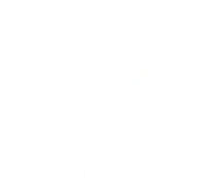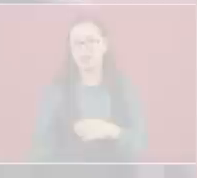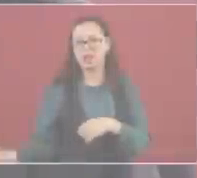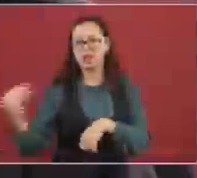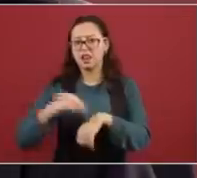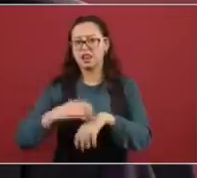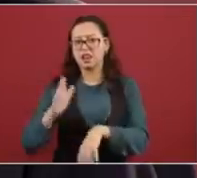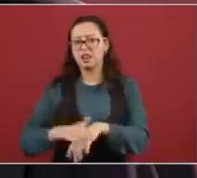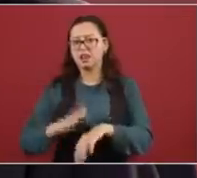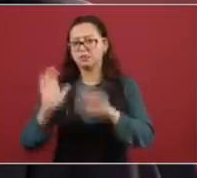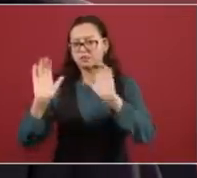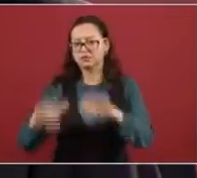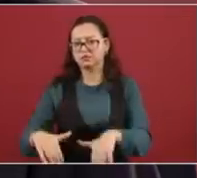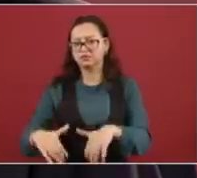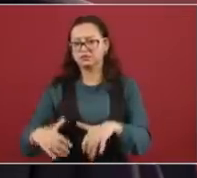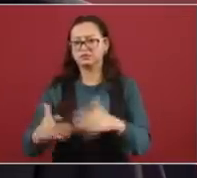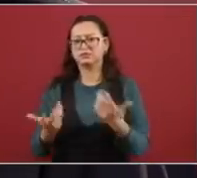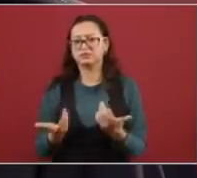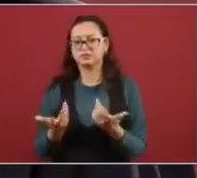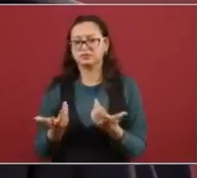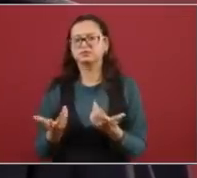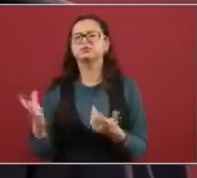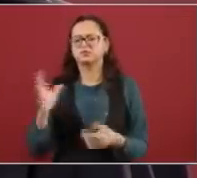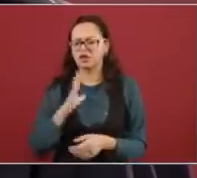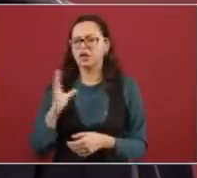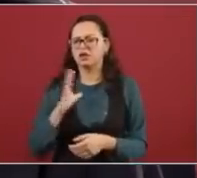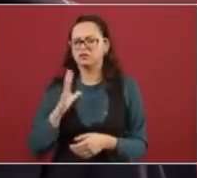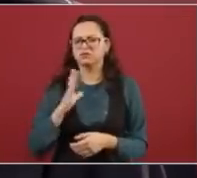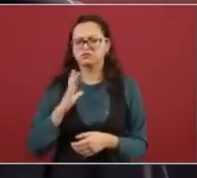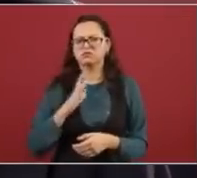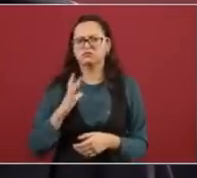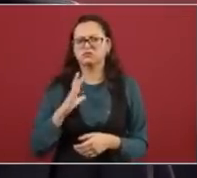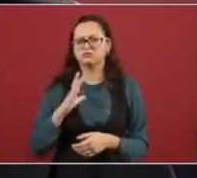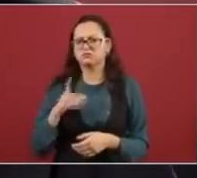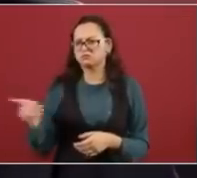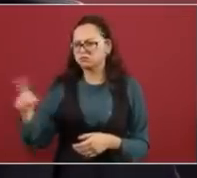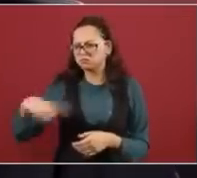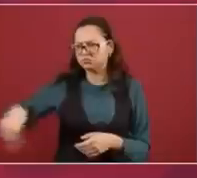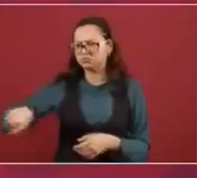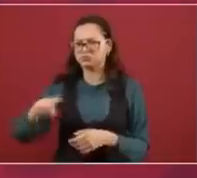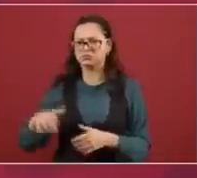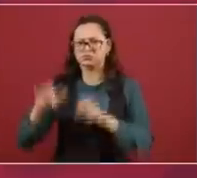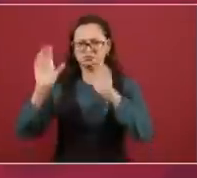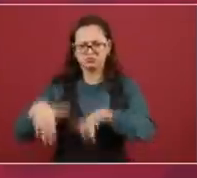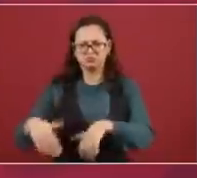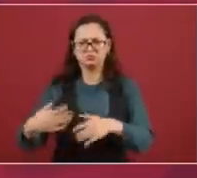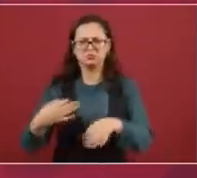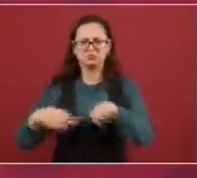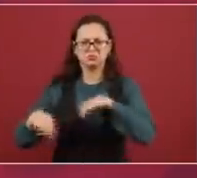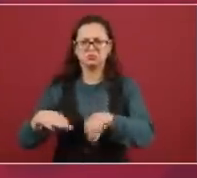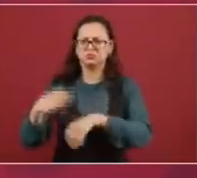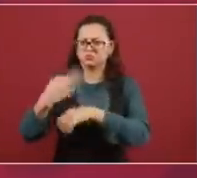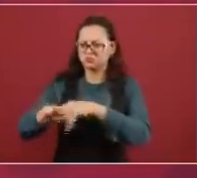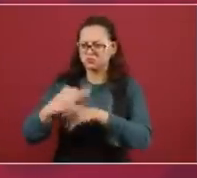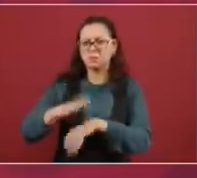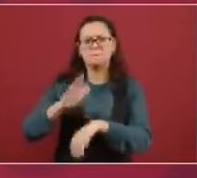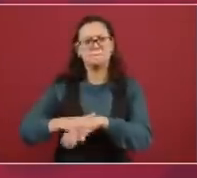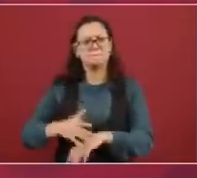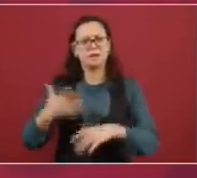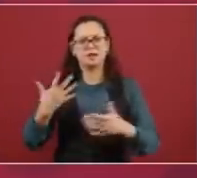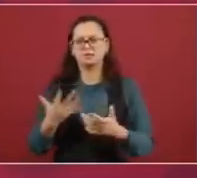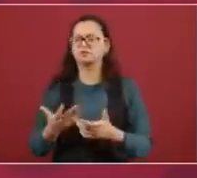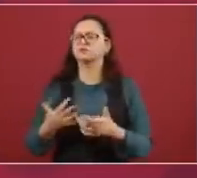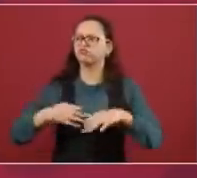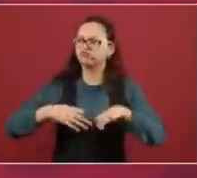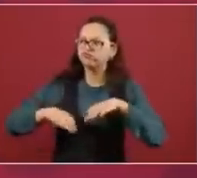partidista. Respecto al tema de la refinería Dos Bocas, el mandatario indicó en conferencia de prensa este 1 de abril que esperan las propuestas de